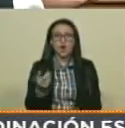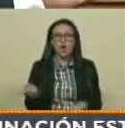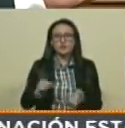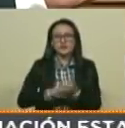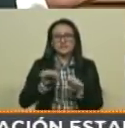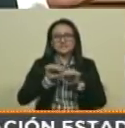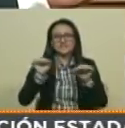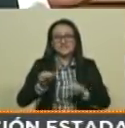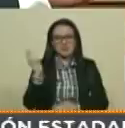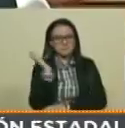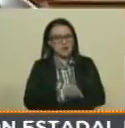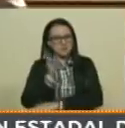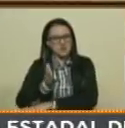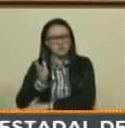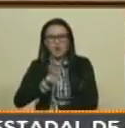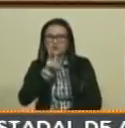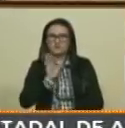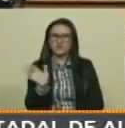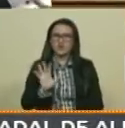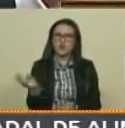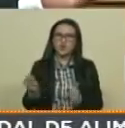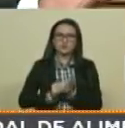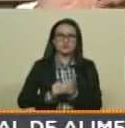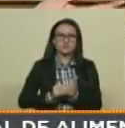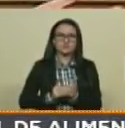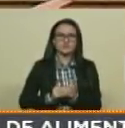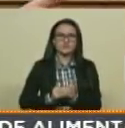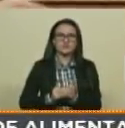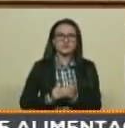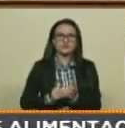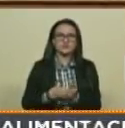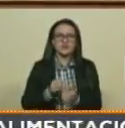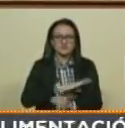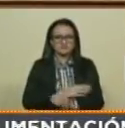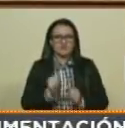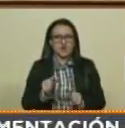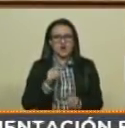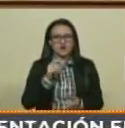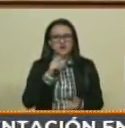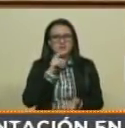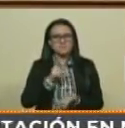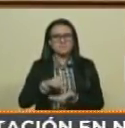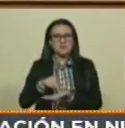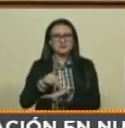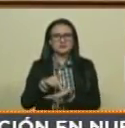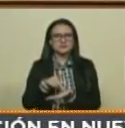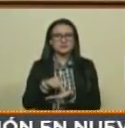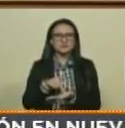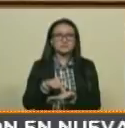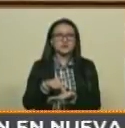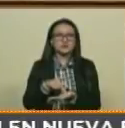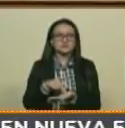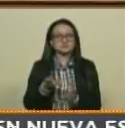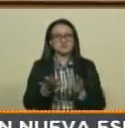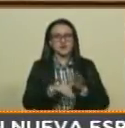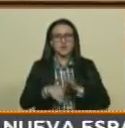sistema inquisitorio, no para darle potestades a quienes participan incluso muchas veces del